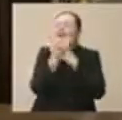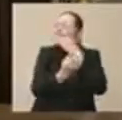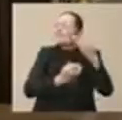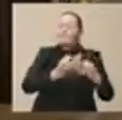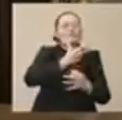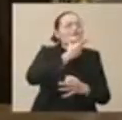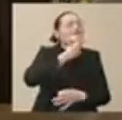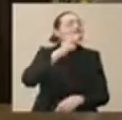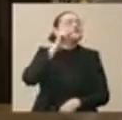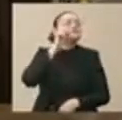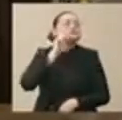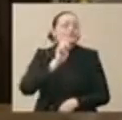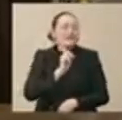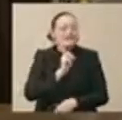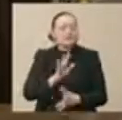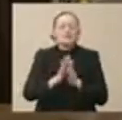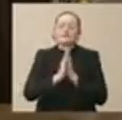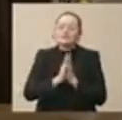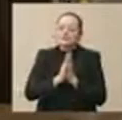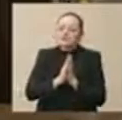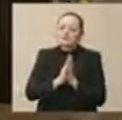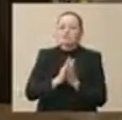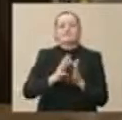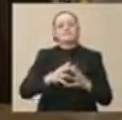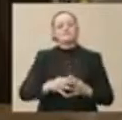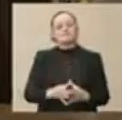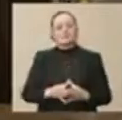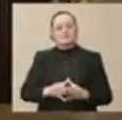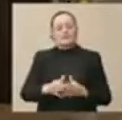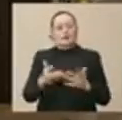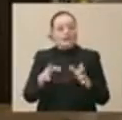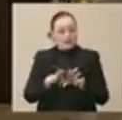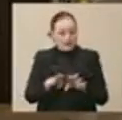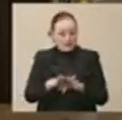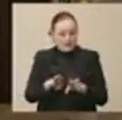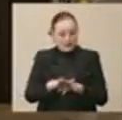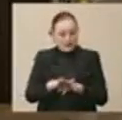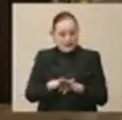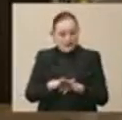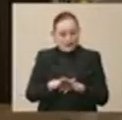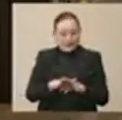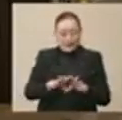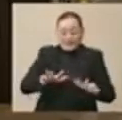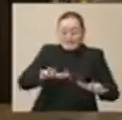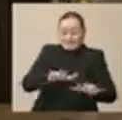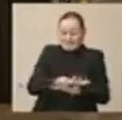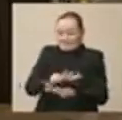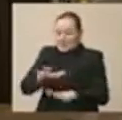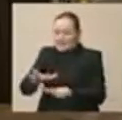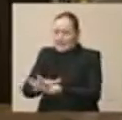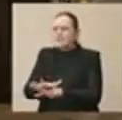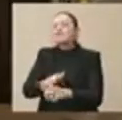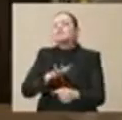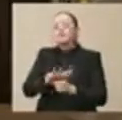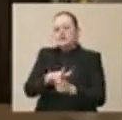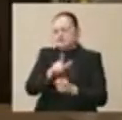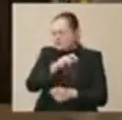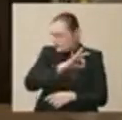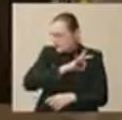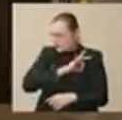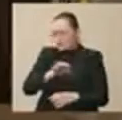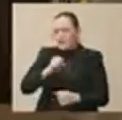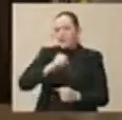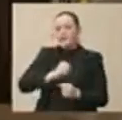solicito a todas ya todos su comprensión los detalles de lo que estos cambios implican los pueden